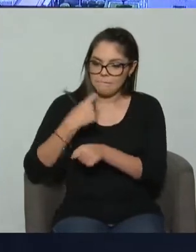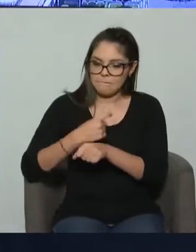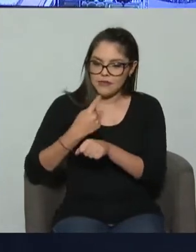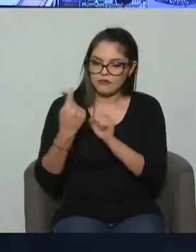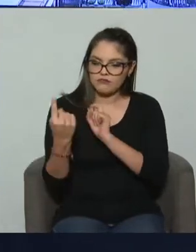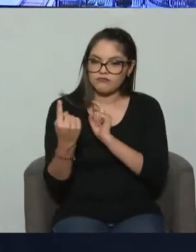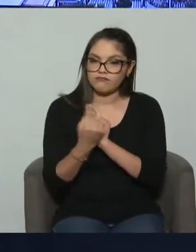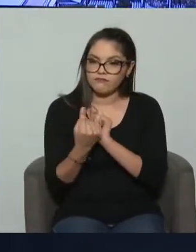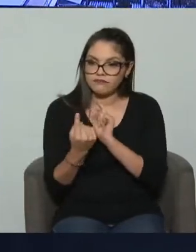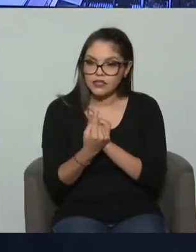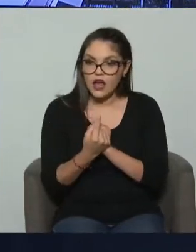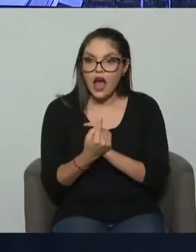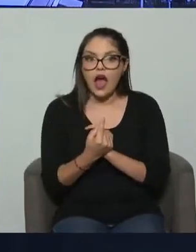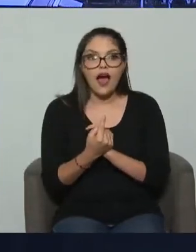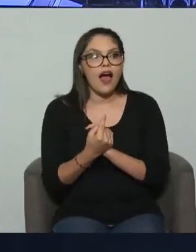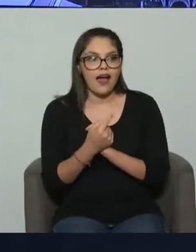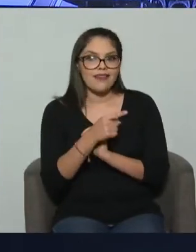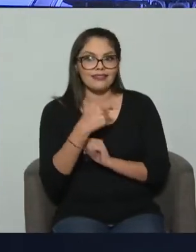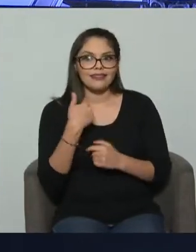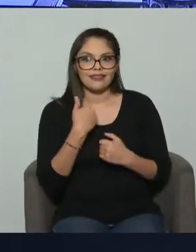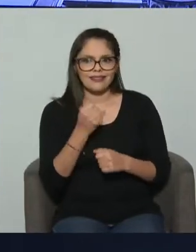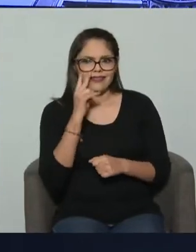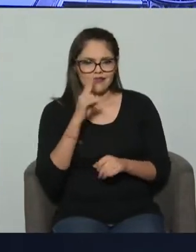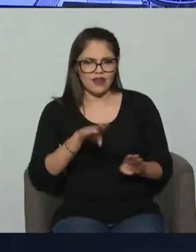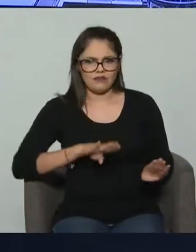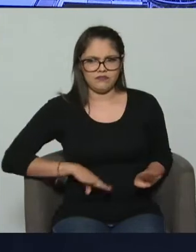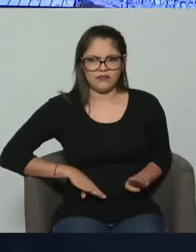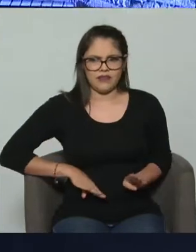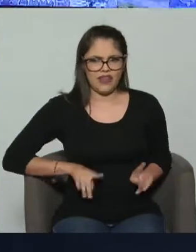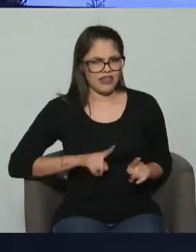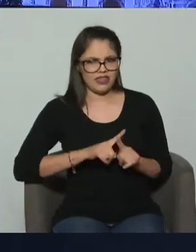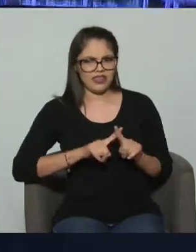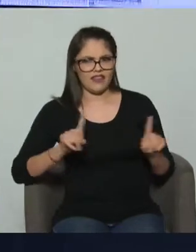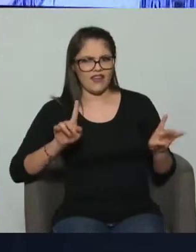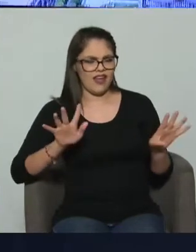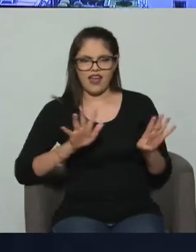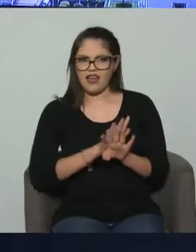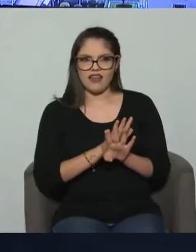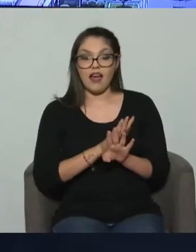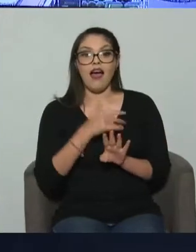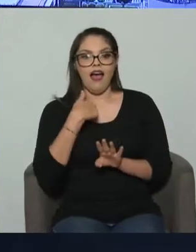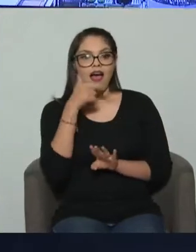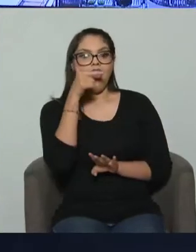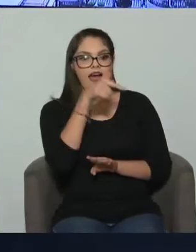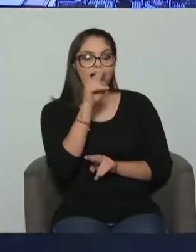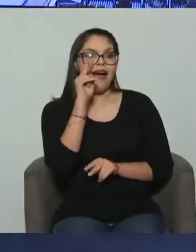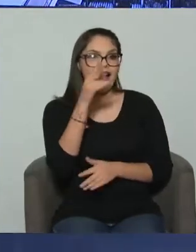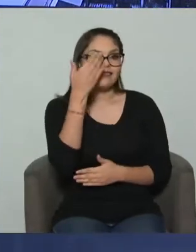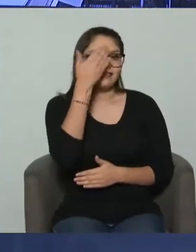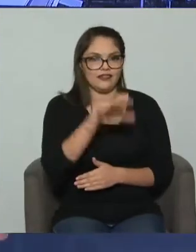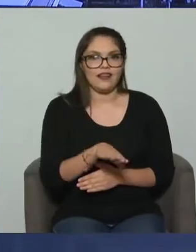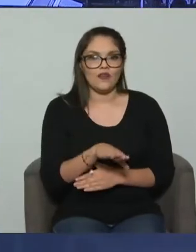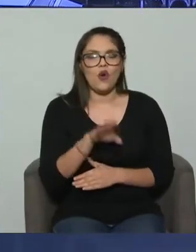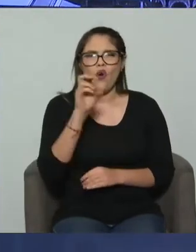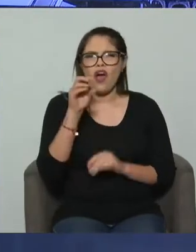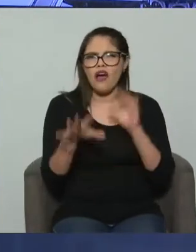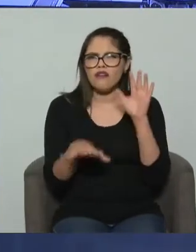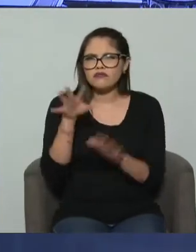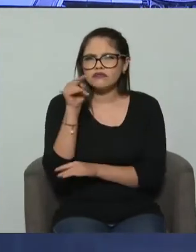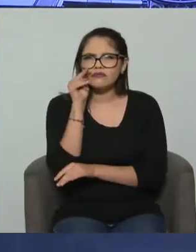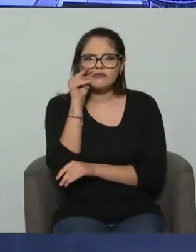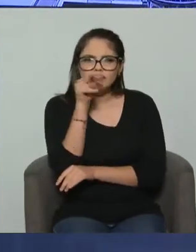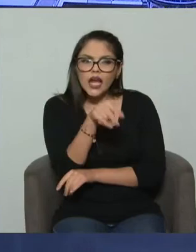en que, uno, lo que estábamos diciendo, no tener armas. Dos,